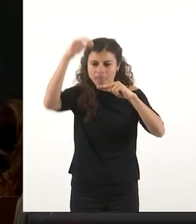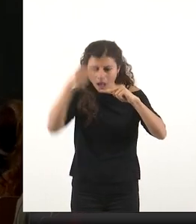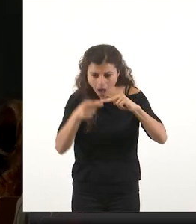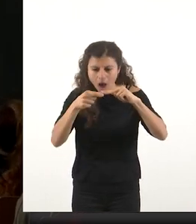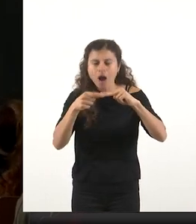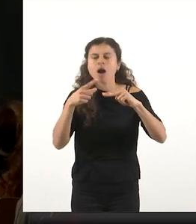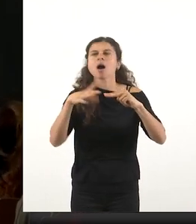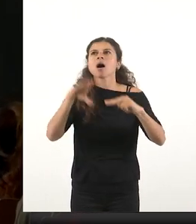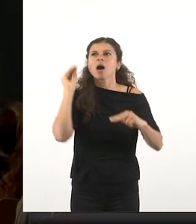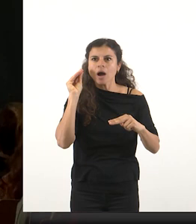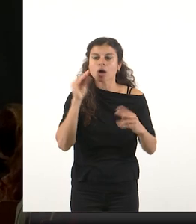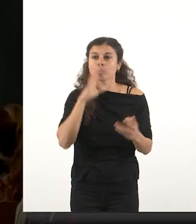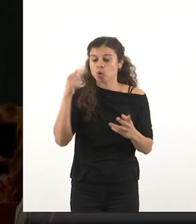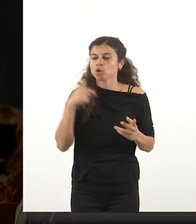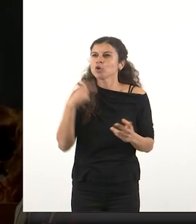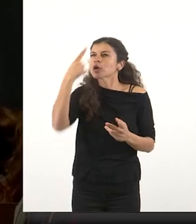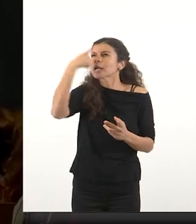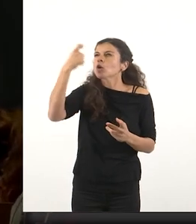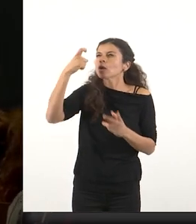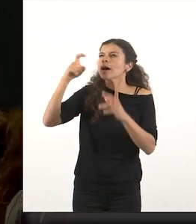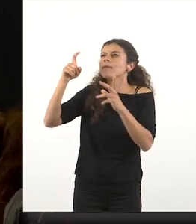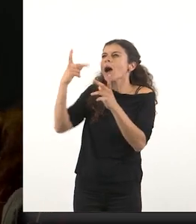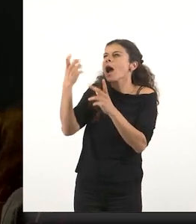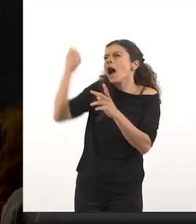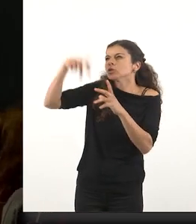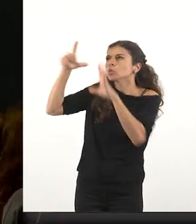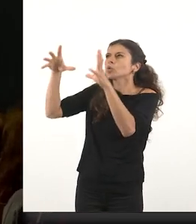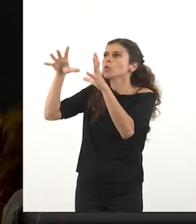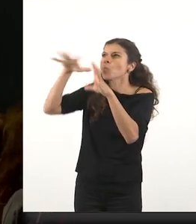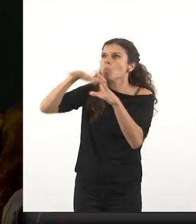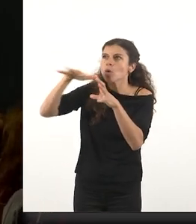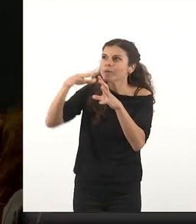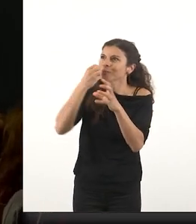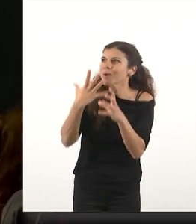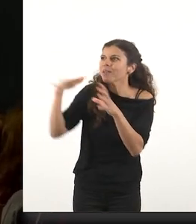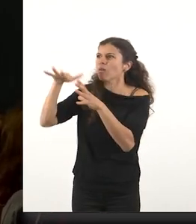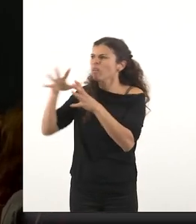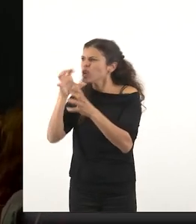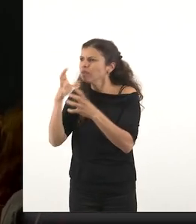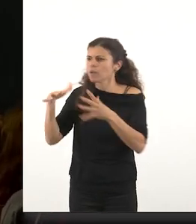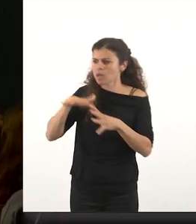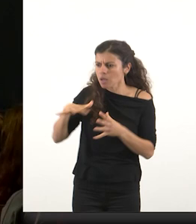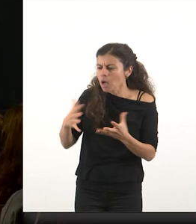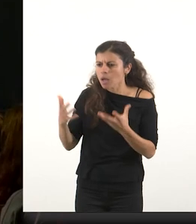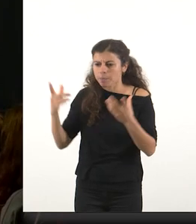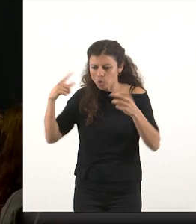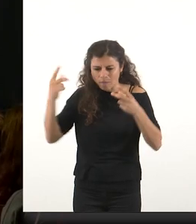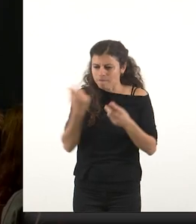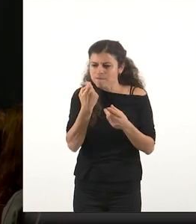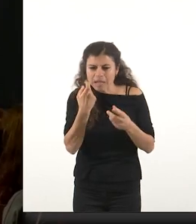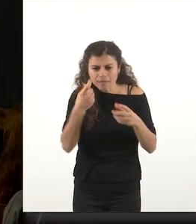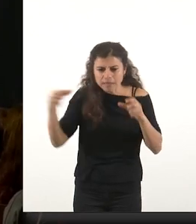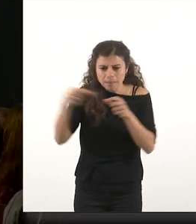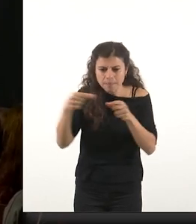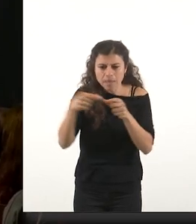buenos, regulares, terribles y hermosos, que aquí yo intentaba armarme un puzzle para entender mi adolescencia y me faltaba siempre como una pieza, que fue esta frase. Digo, sí,